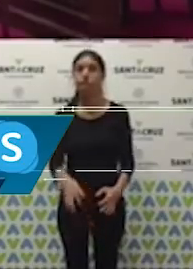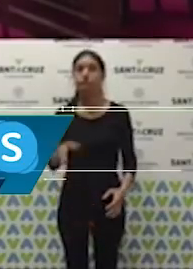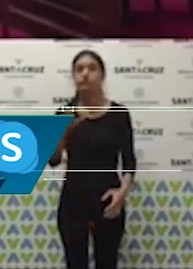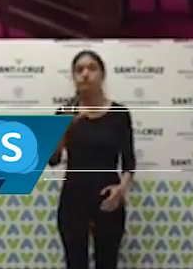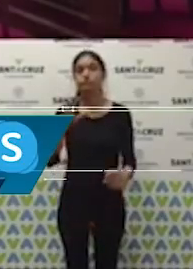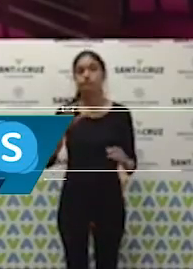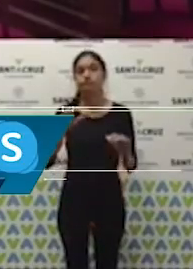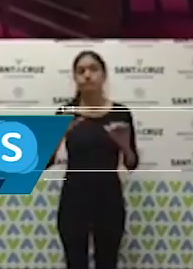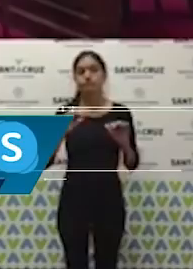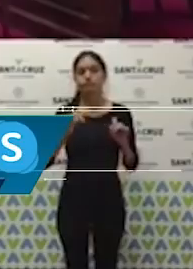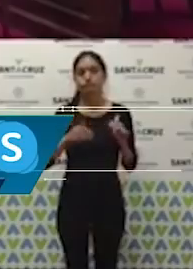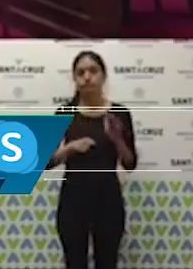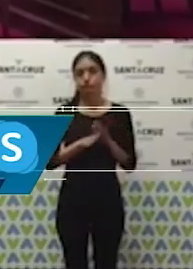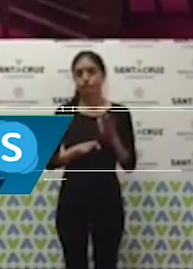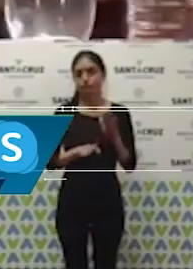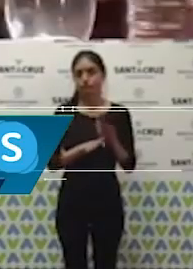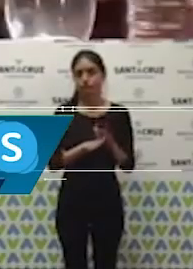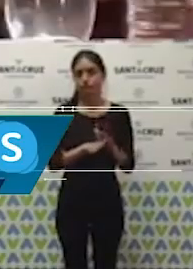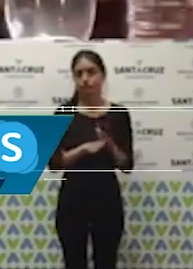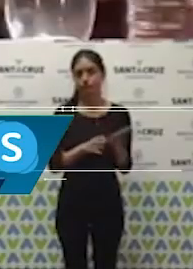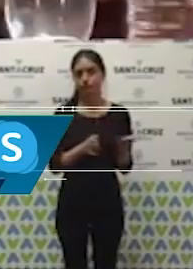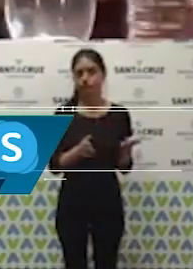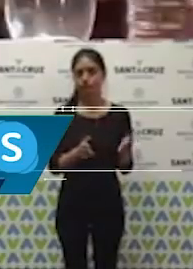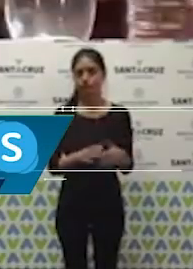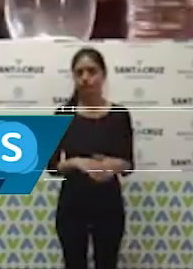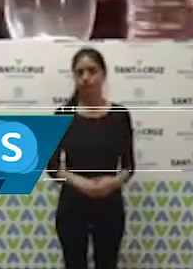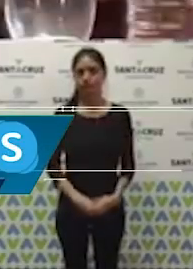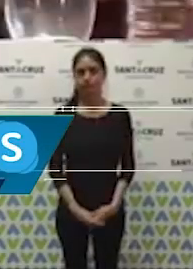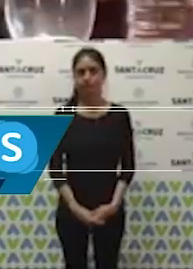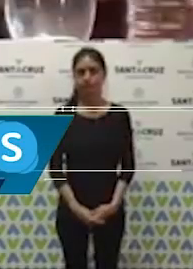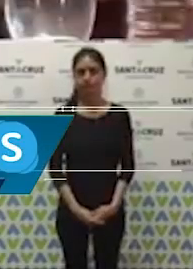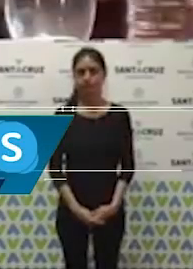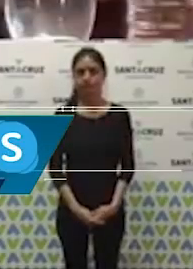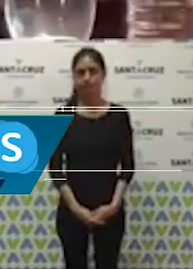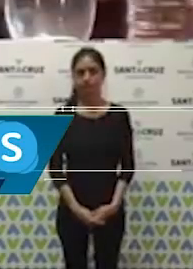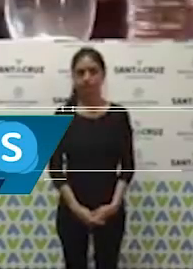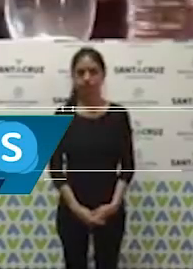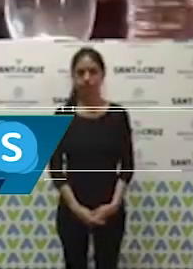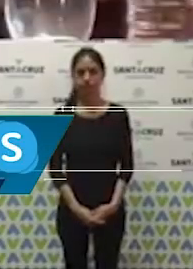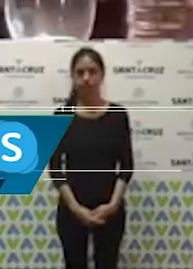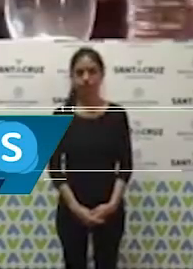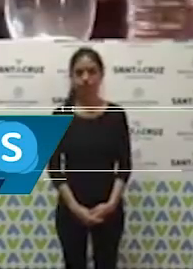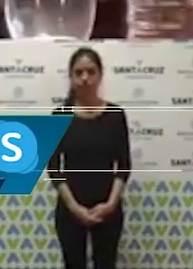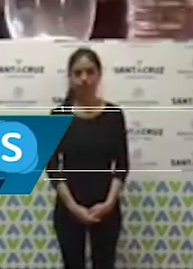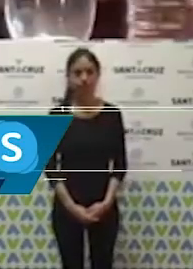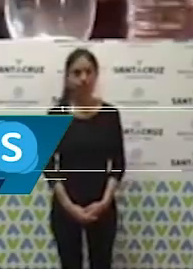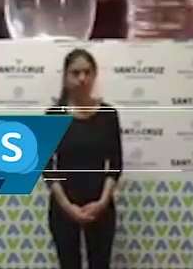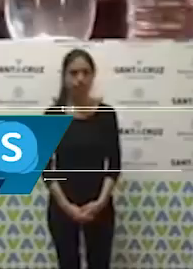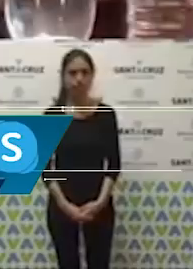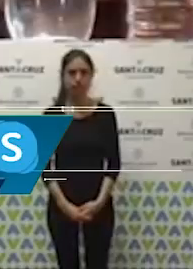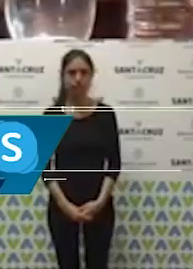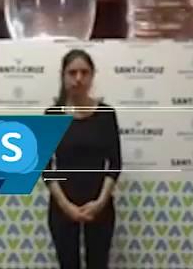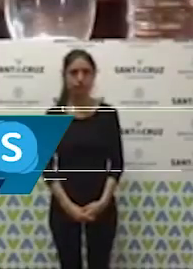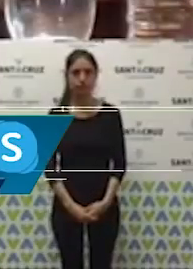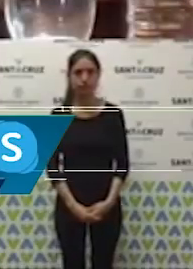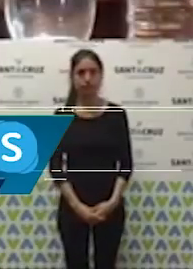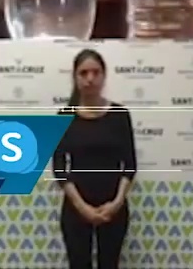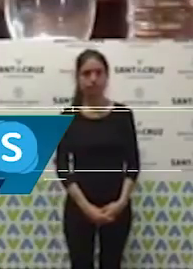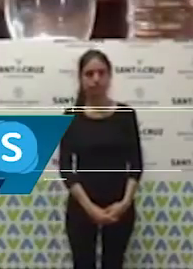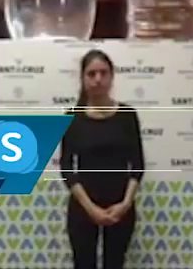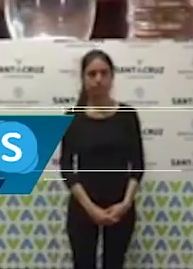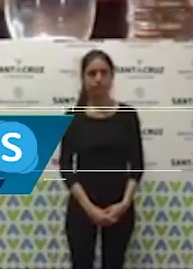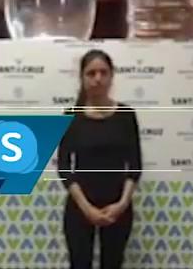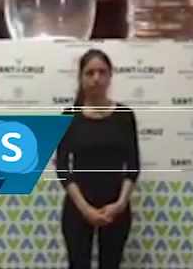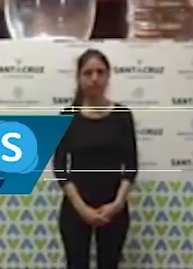muchísimos problemas en su gestión y sobre todo en sus relaciones con Matilde Zamudio. Este es un señor arquitecto, tenía que realizar determinadas